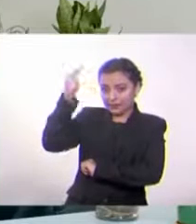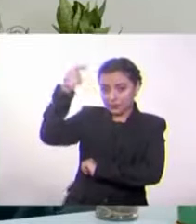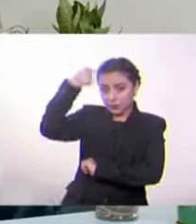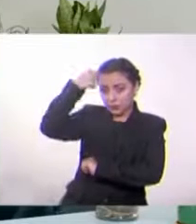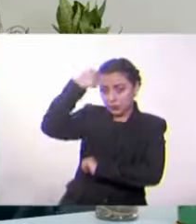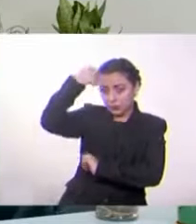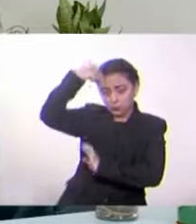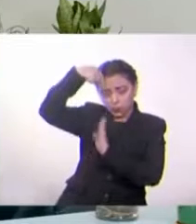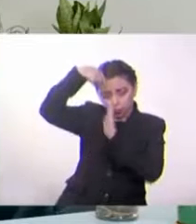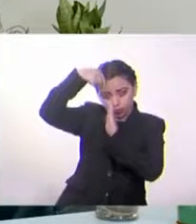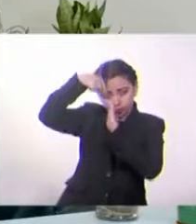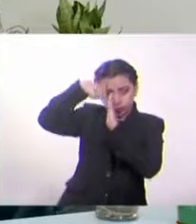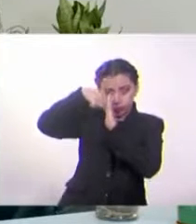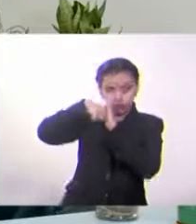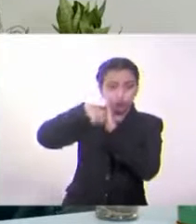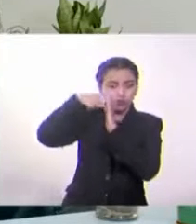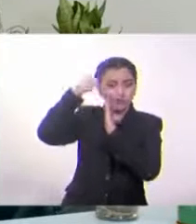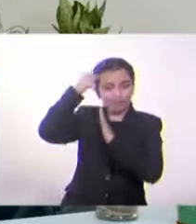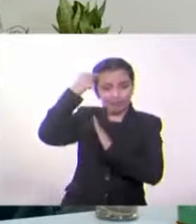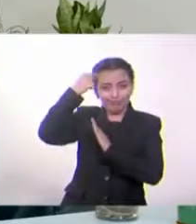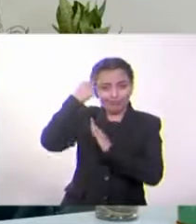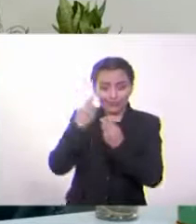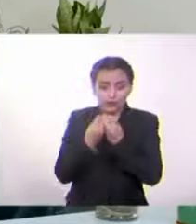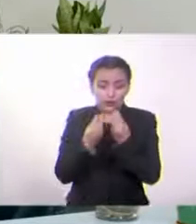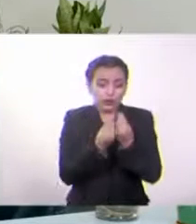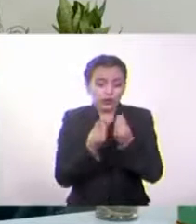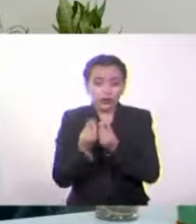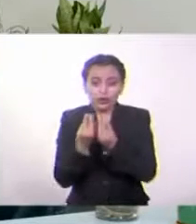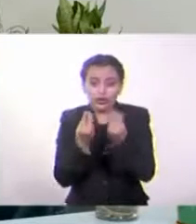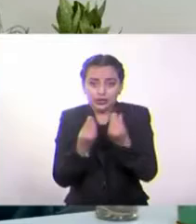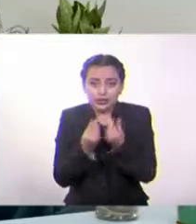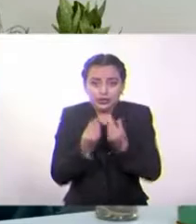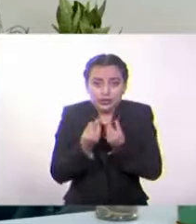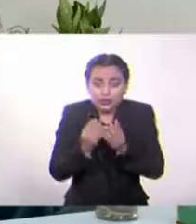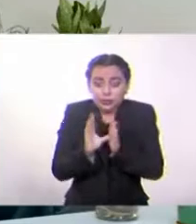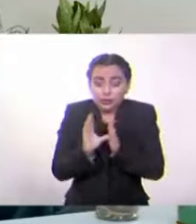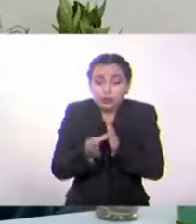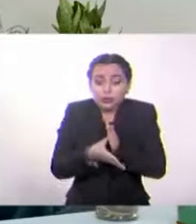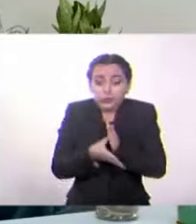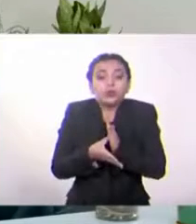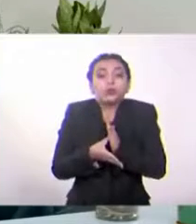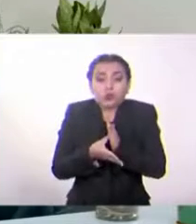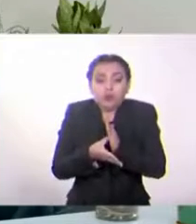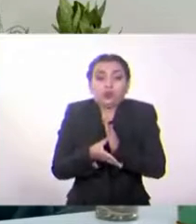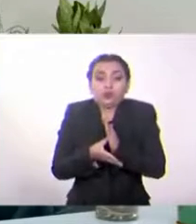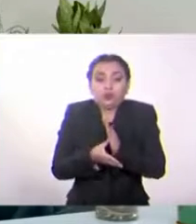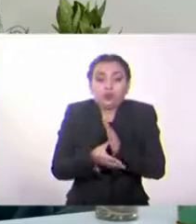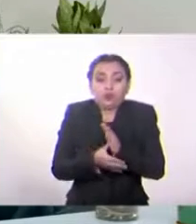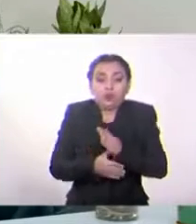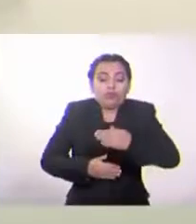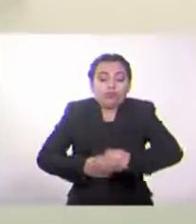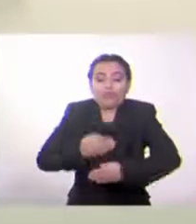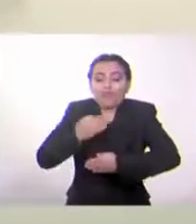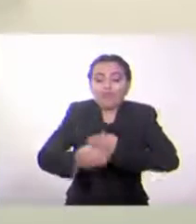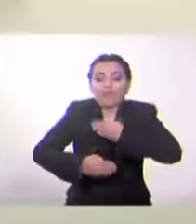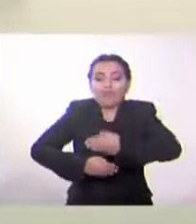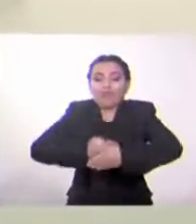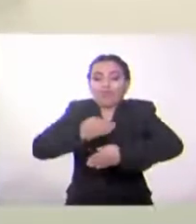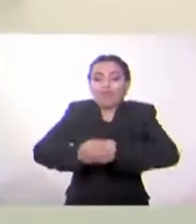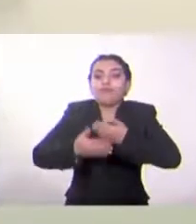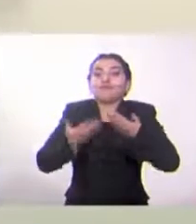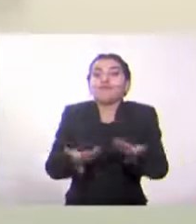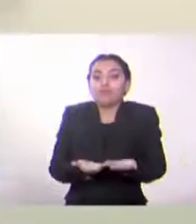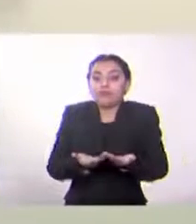de las sociedades. Eso quiere decir que estos han venido transmitiéndose de generación en generación, pero estos mitos